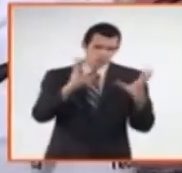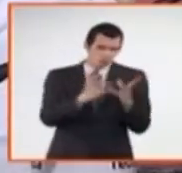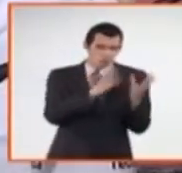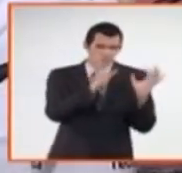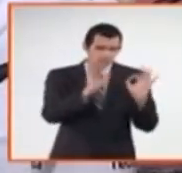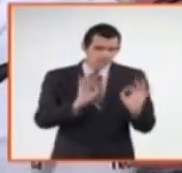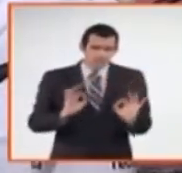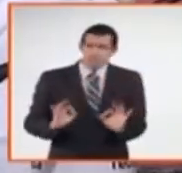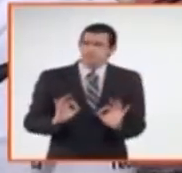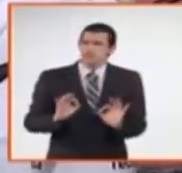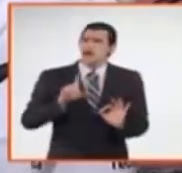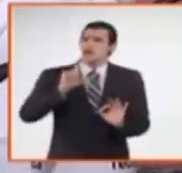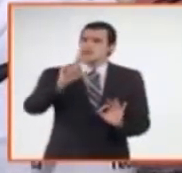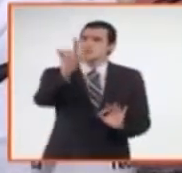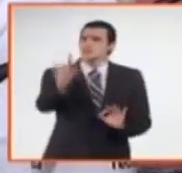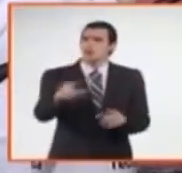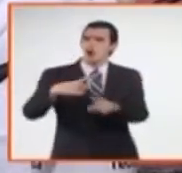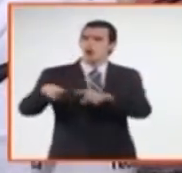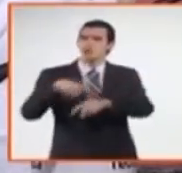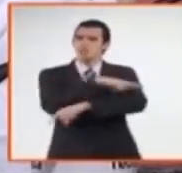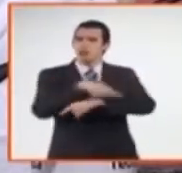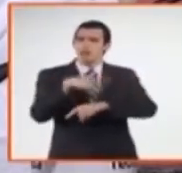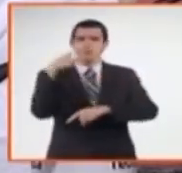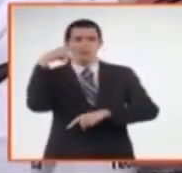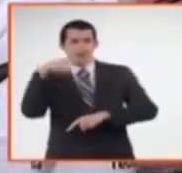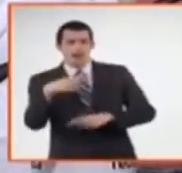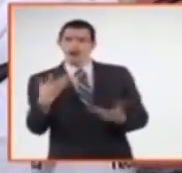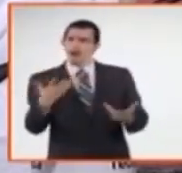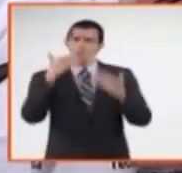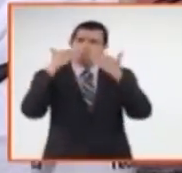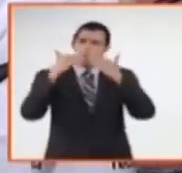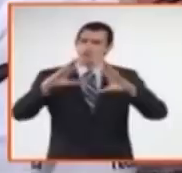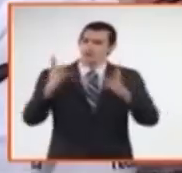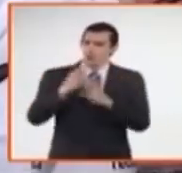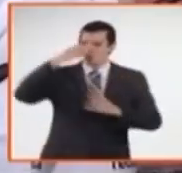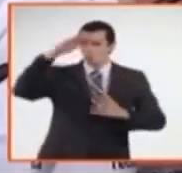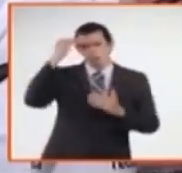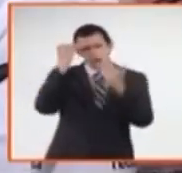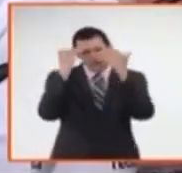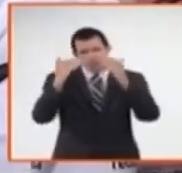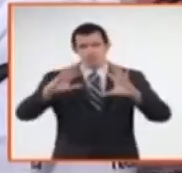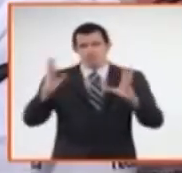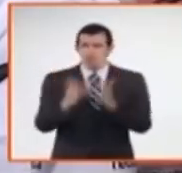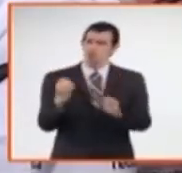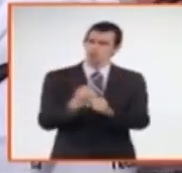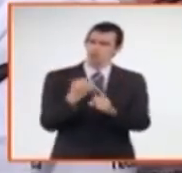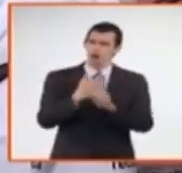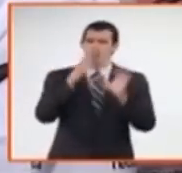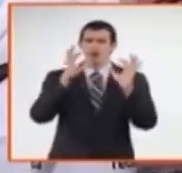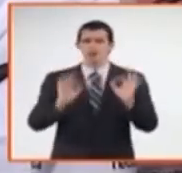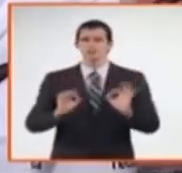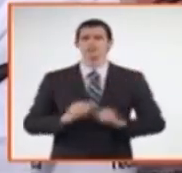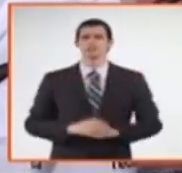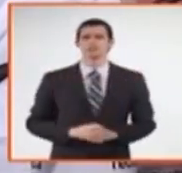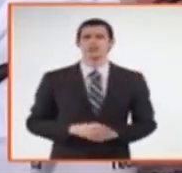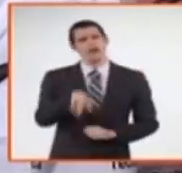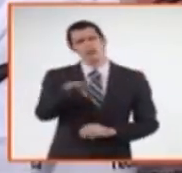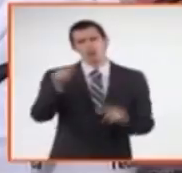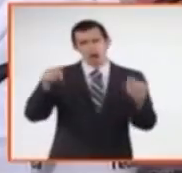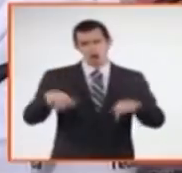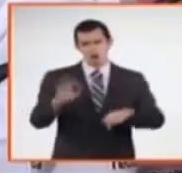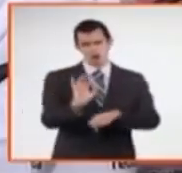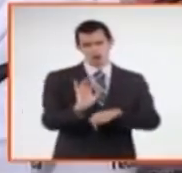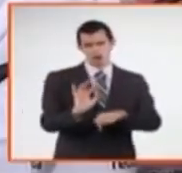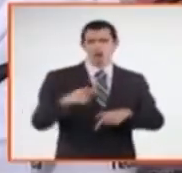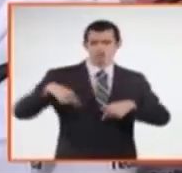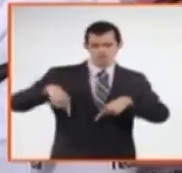ya para estos temas eso es otra de las cosas que también está un elemento que están que están benítez y hay una